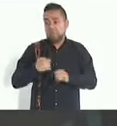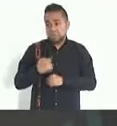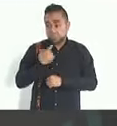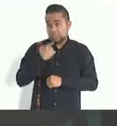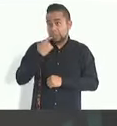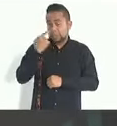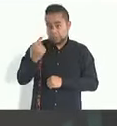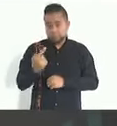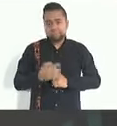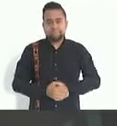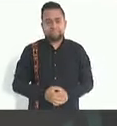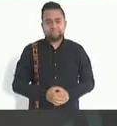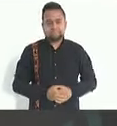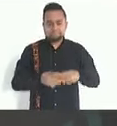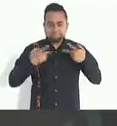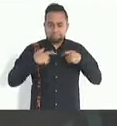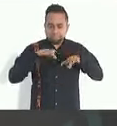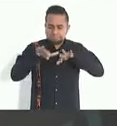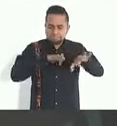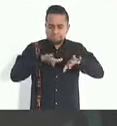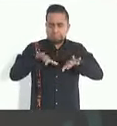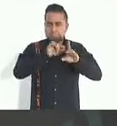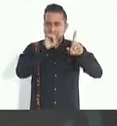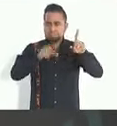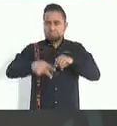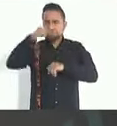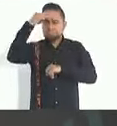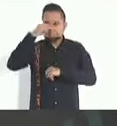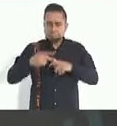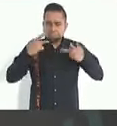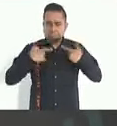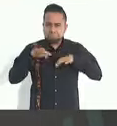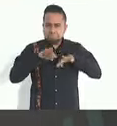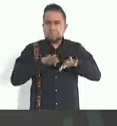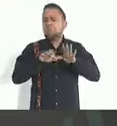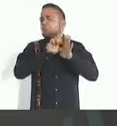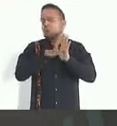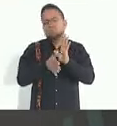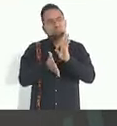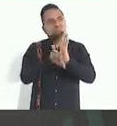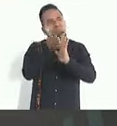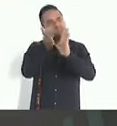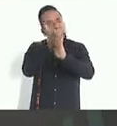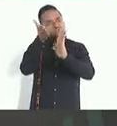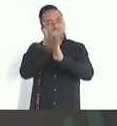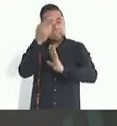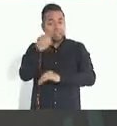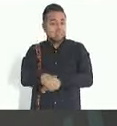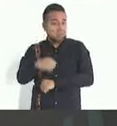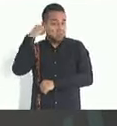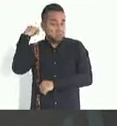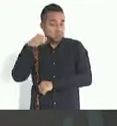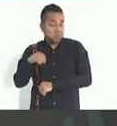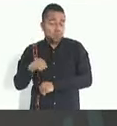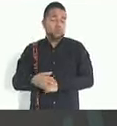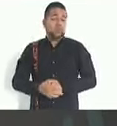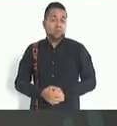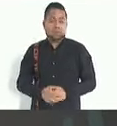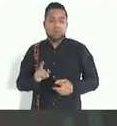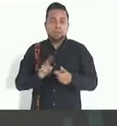trabajadores de México, los trabajadores de la construcción de Oaxaca, que están